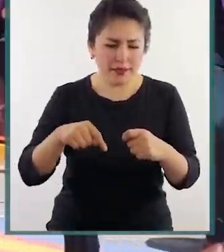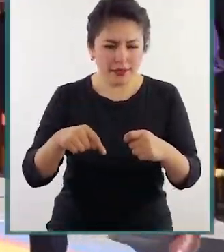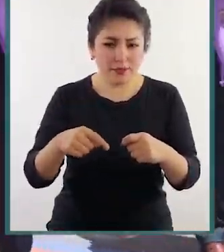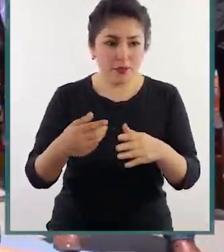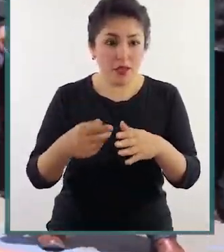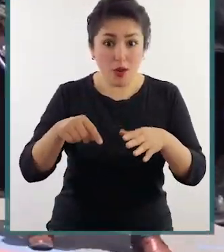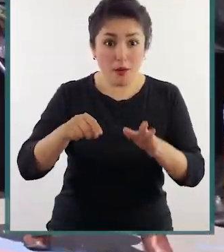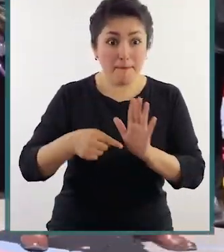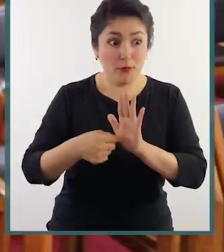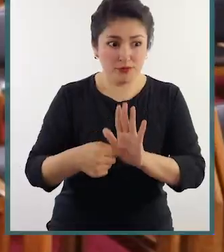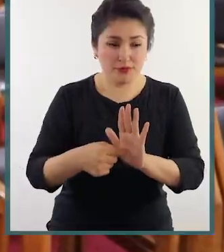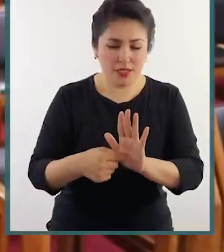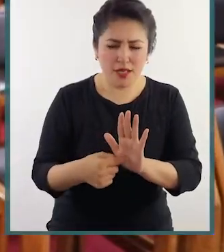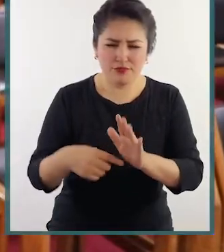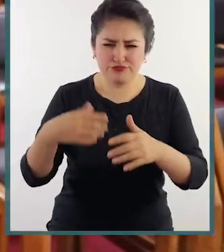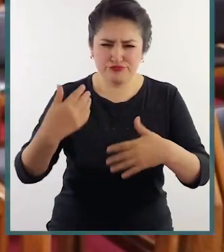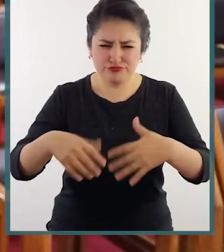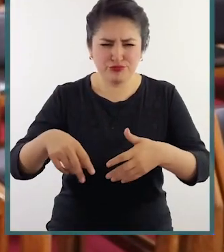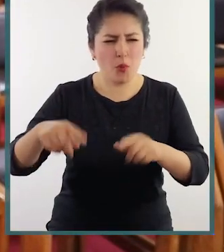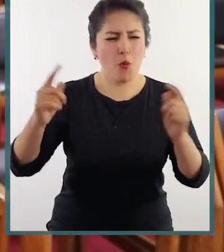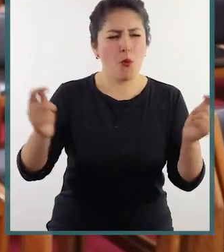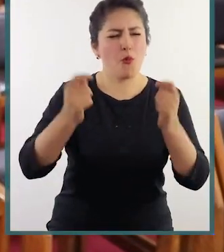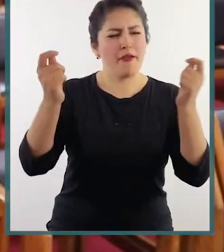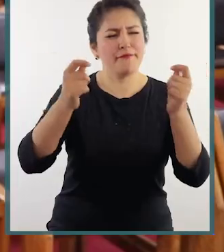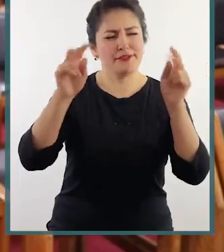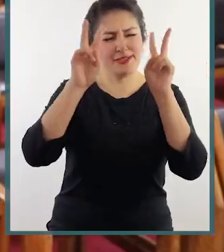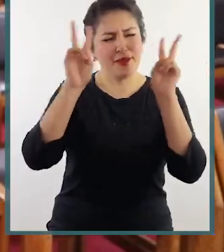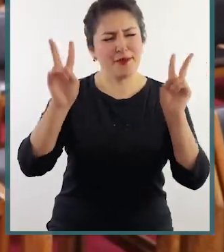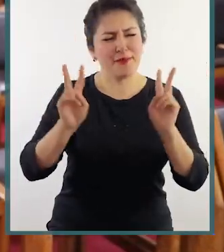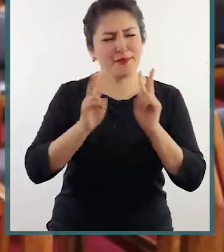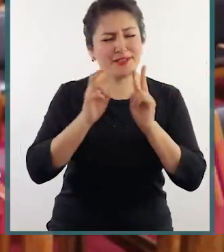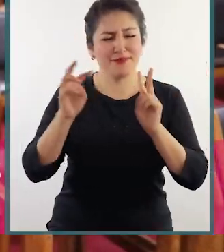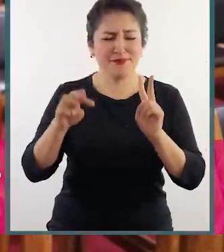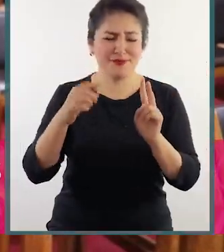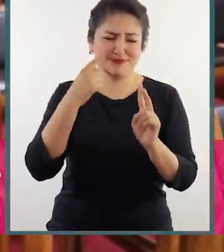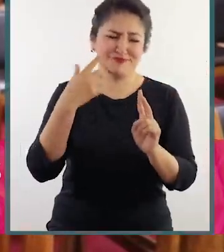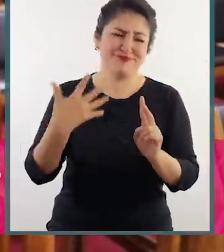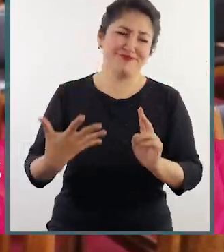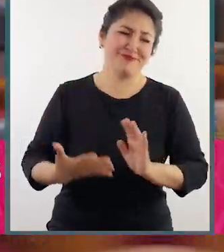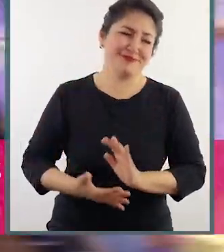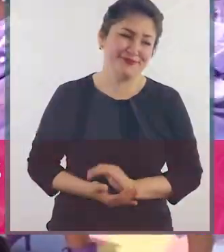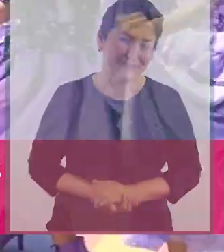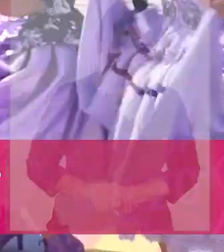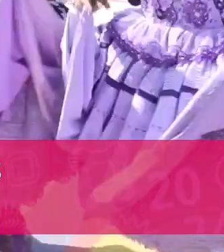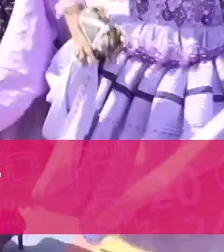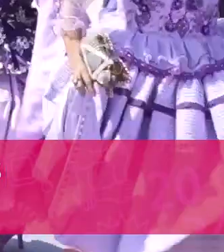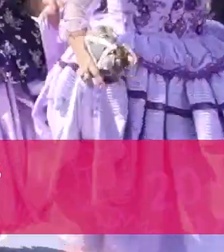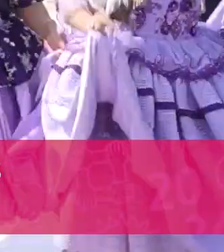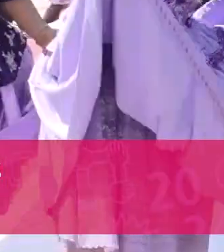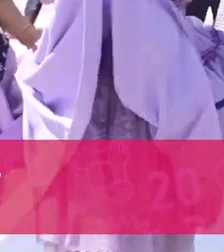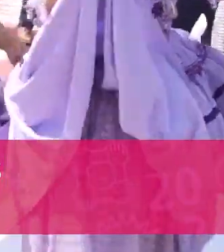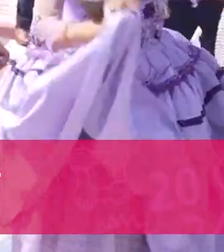el previo, antes de la participación en la festividad más grande de nuestra ciudad, ¿no? Que es la Festividad Virgen de las Mercedes.